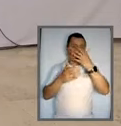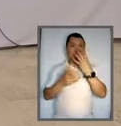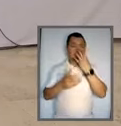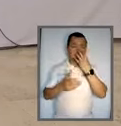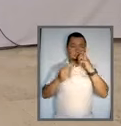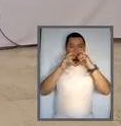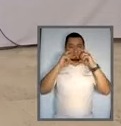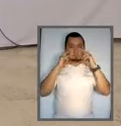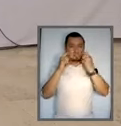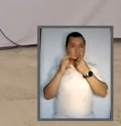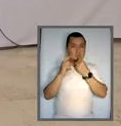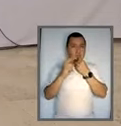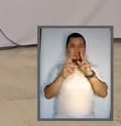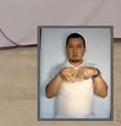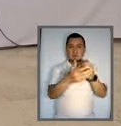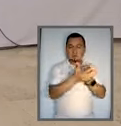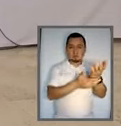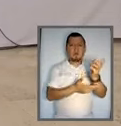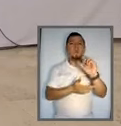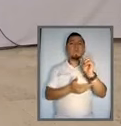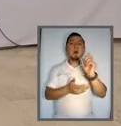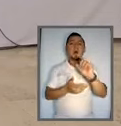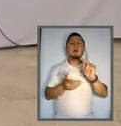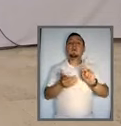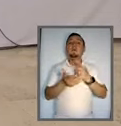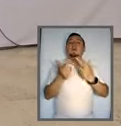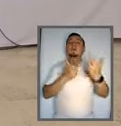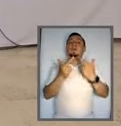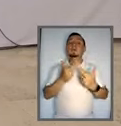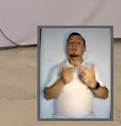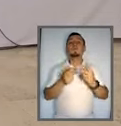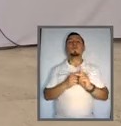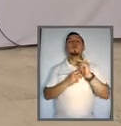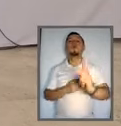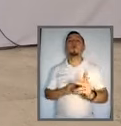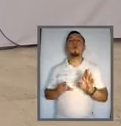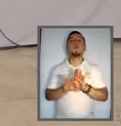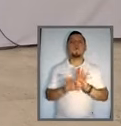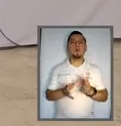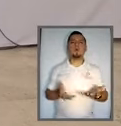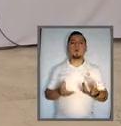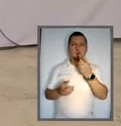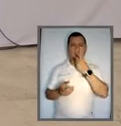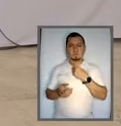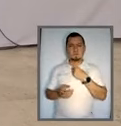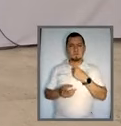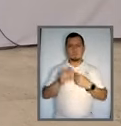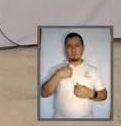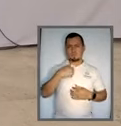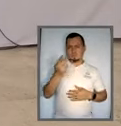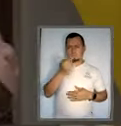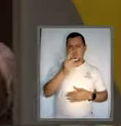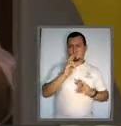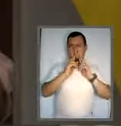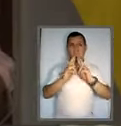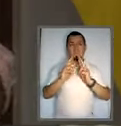cubrebocas. ¿Cuáles son los escenarios y cuándo sería la reactivación del ciclo escolar, el siguiente, vamos? Bueno, Gerardo, un poco te contesto que